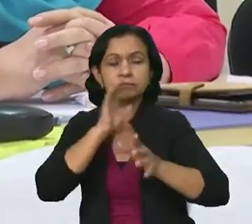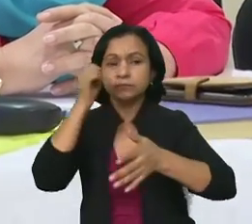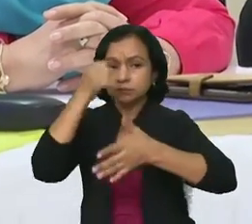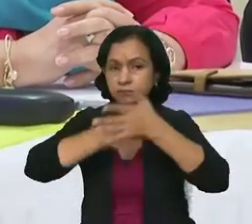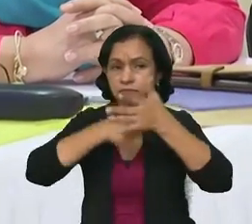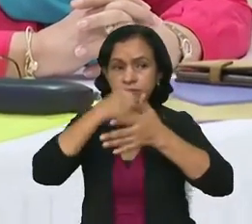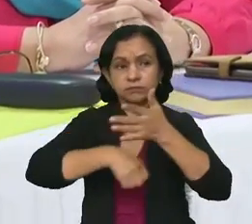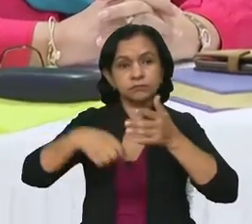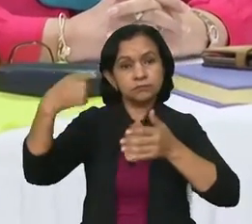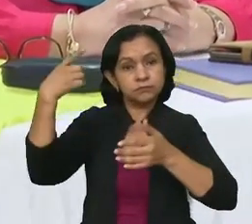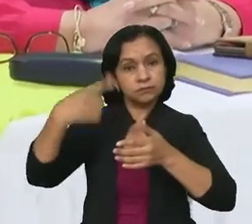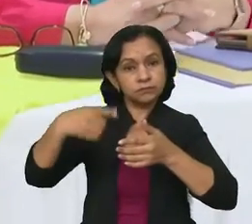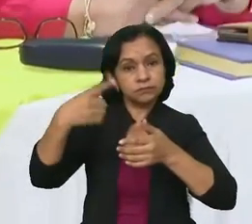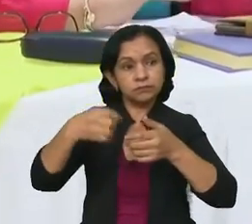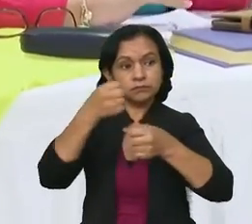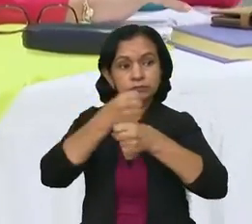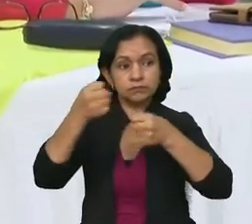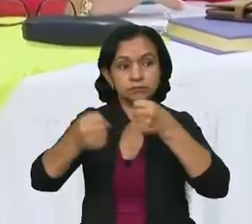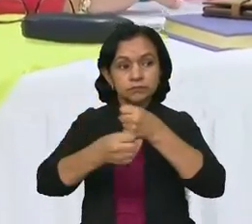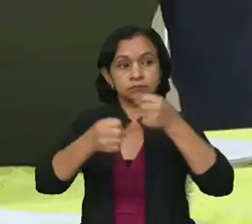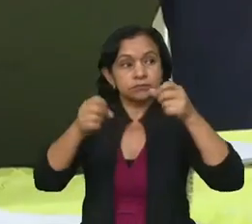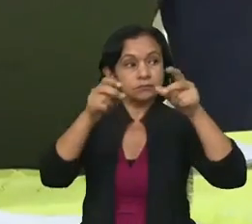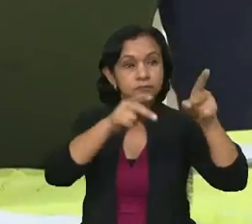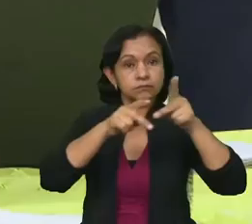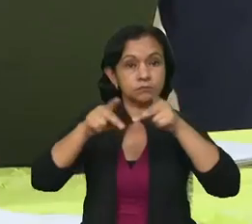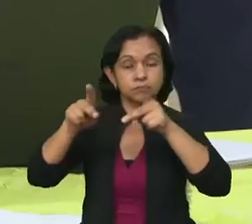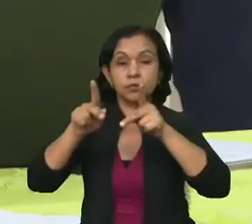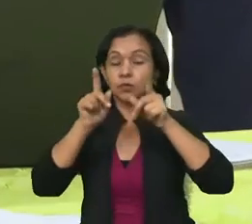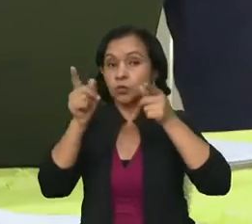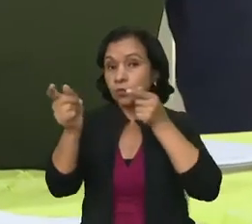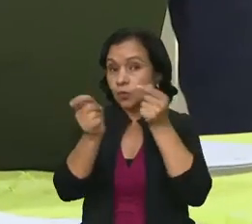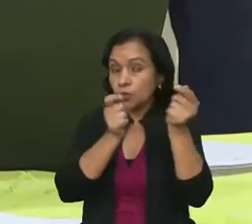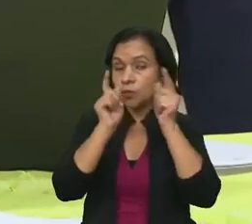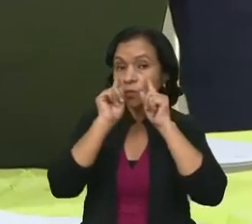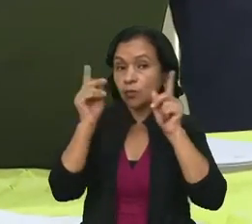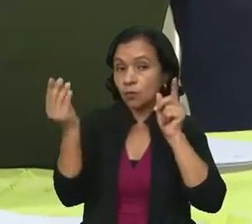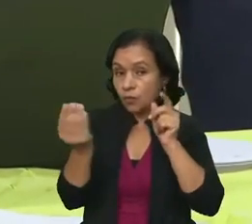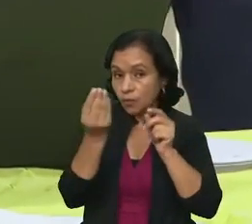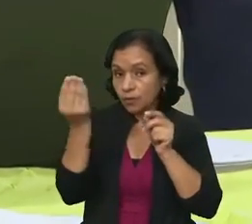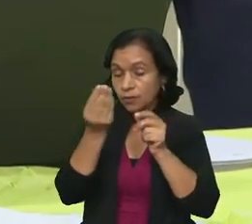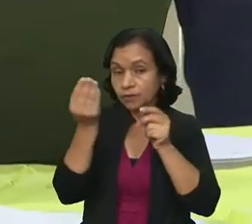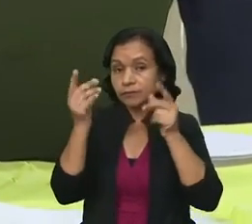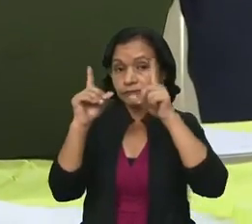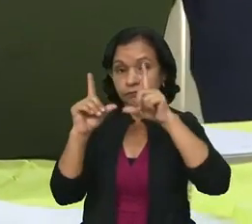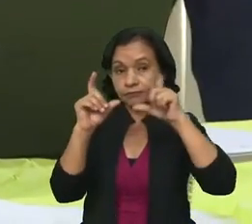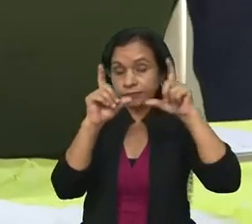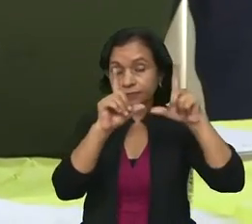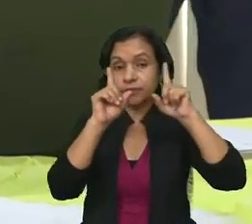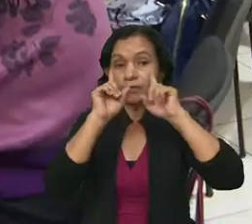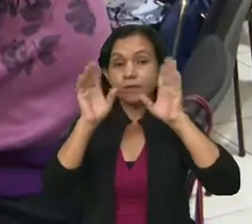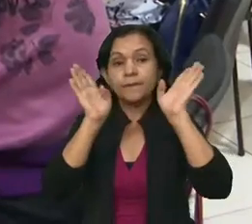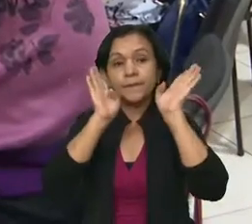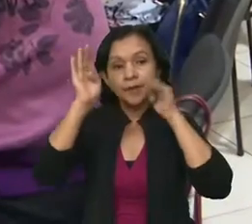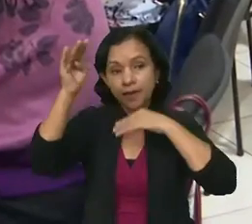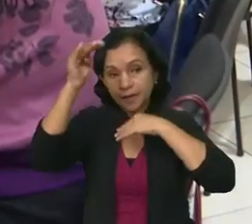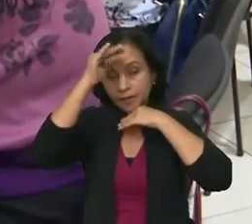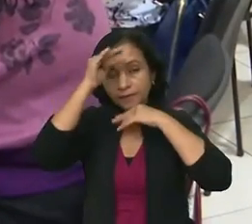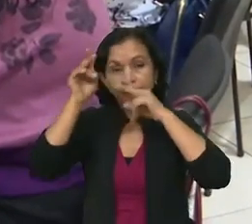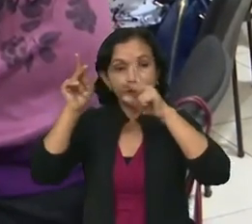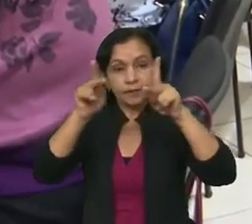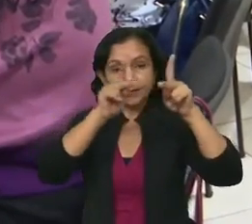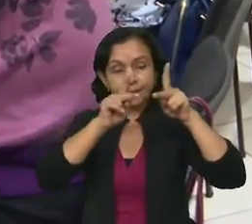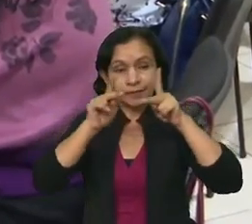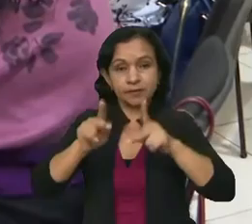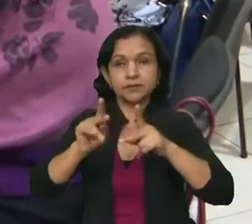los derechos sexuales de las personas, regulará la pornografía y protegerá la vida privada de los ciudadanos cuando se atente contra